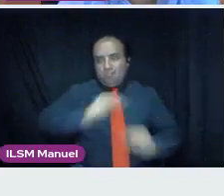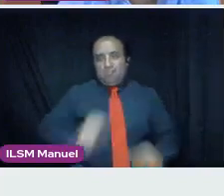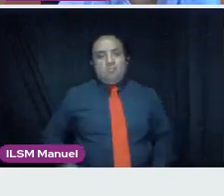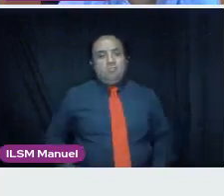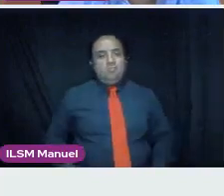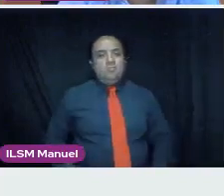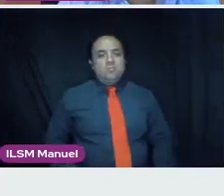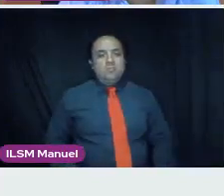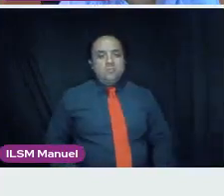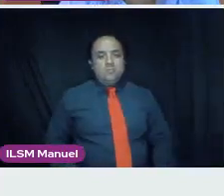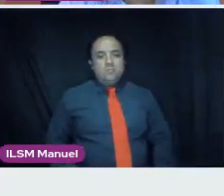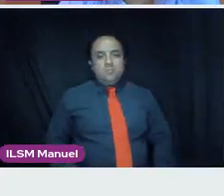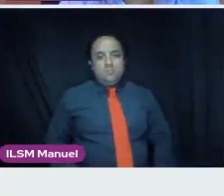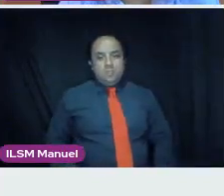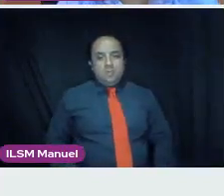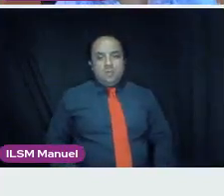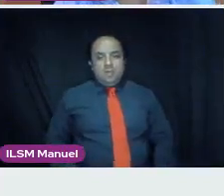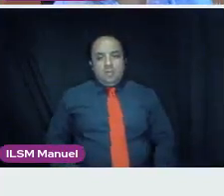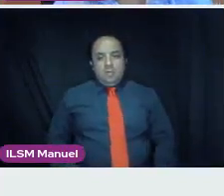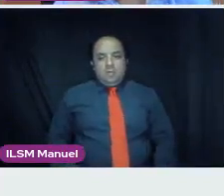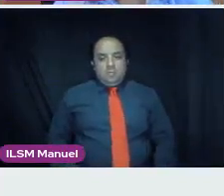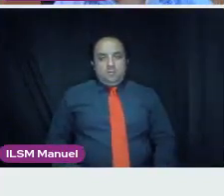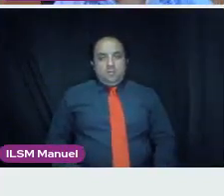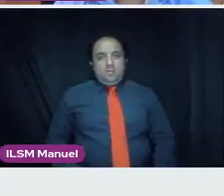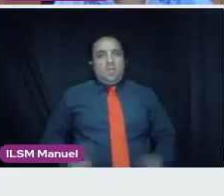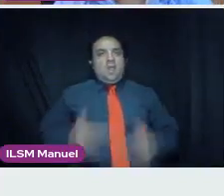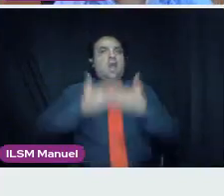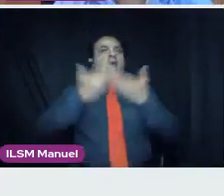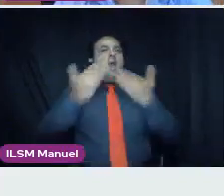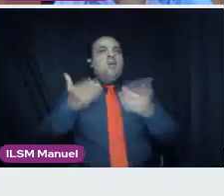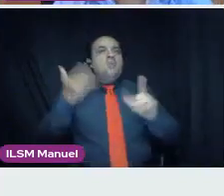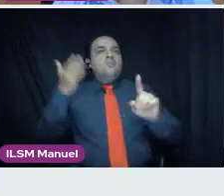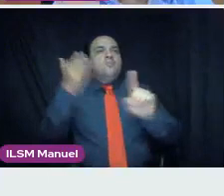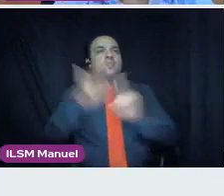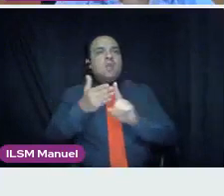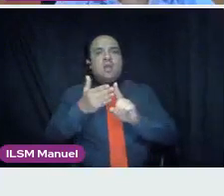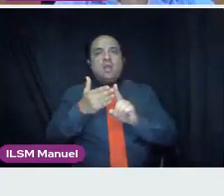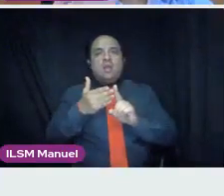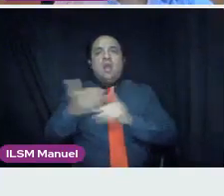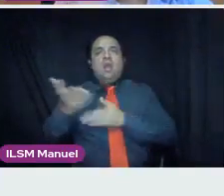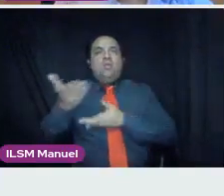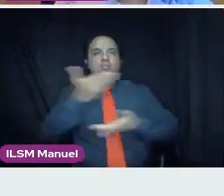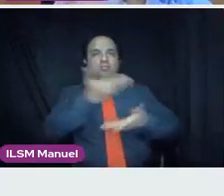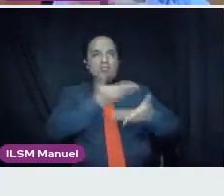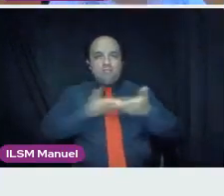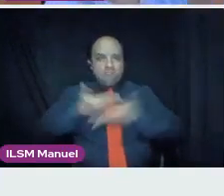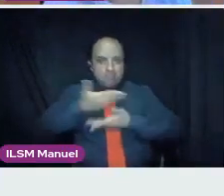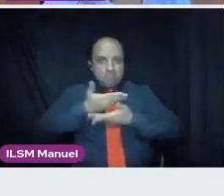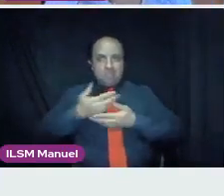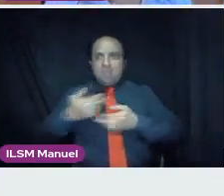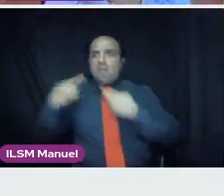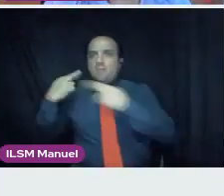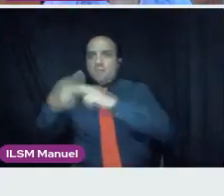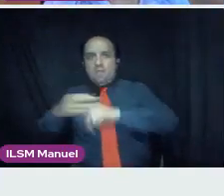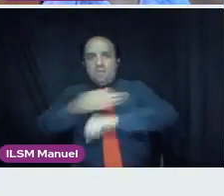Y lo que se busca con esta colaboración docente-familia es que este estigma se